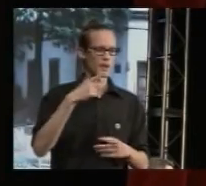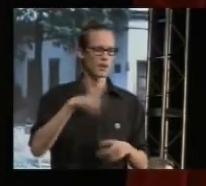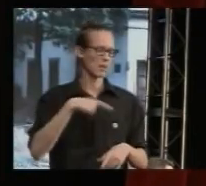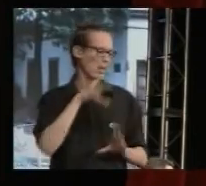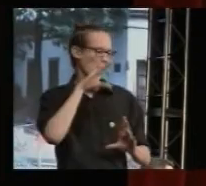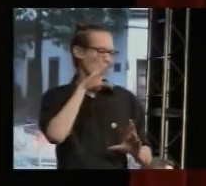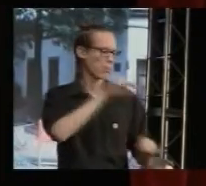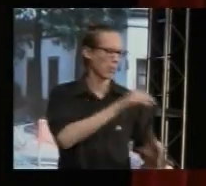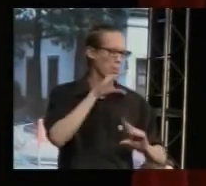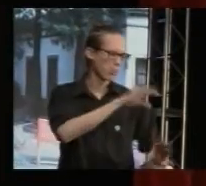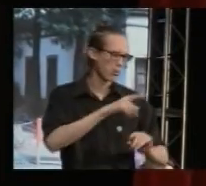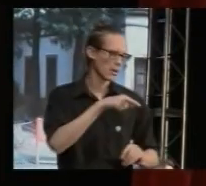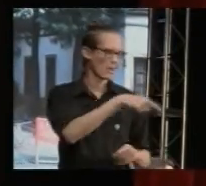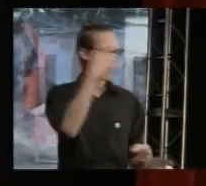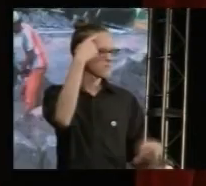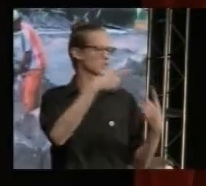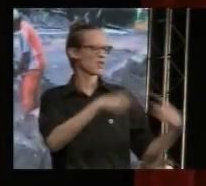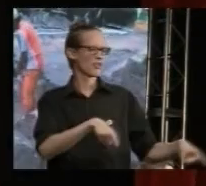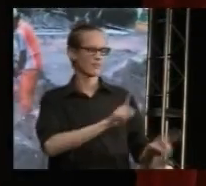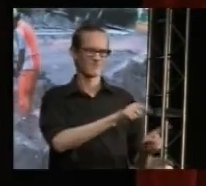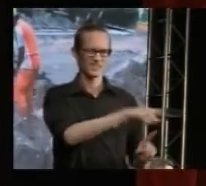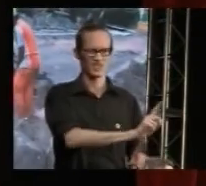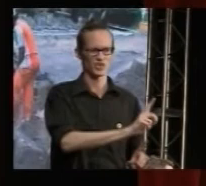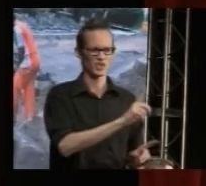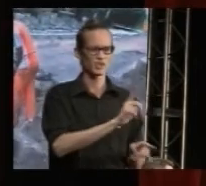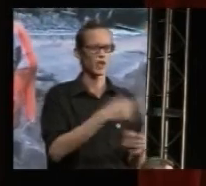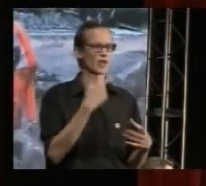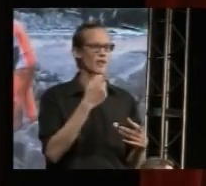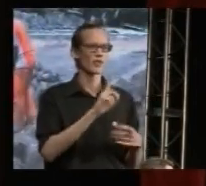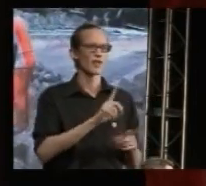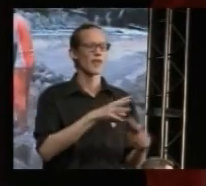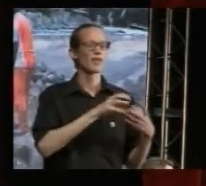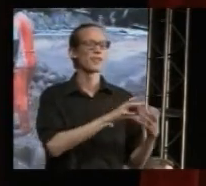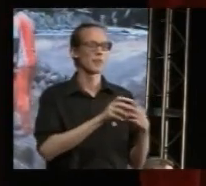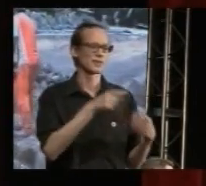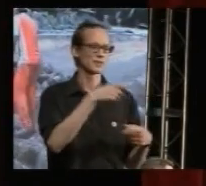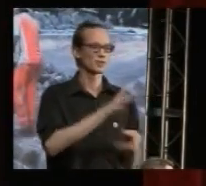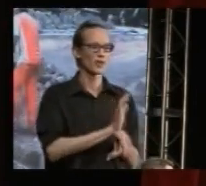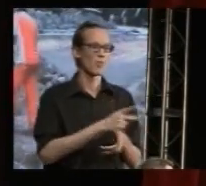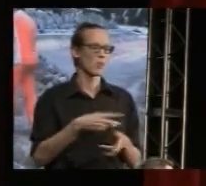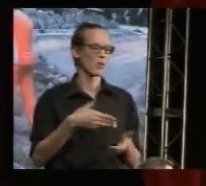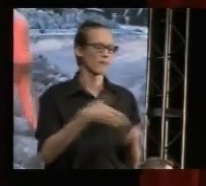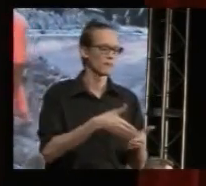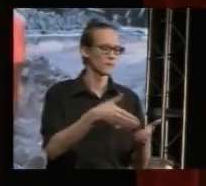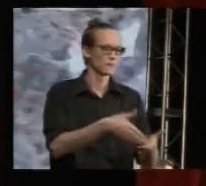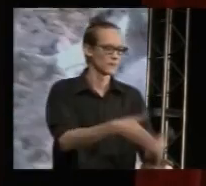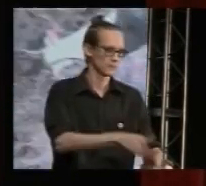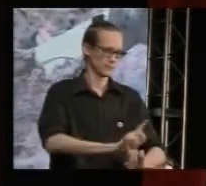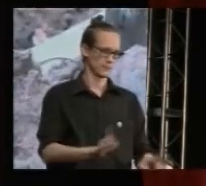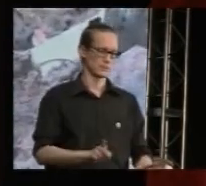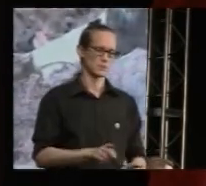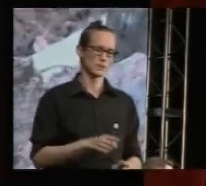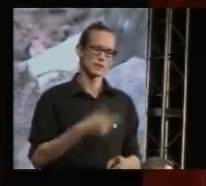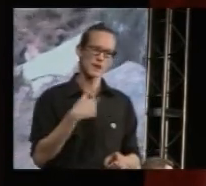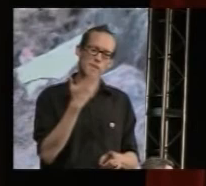porque no piensa como uno. Eso no es debate, eso es poner palos en la rueda. Por eso quiero anunciarles, a mí me gusta siempre